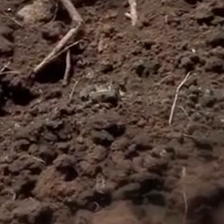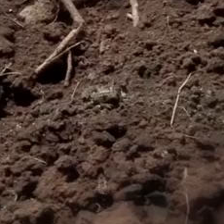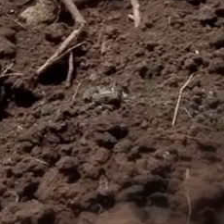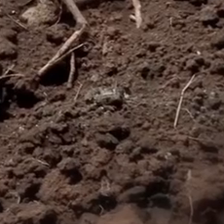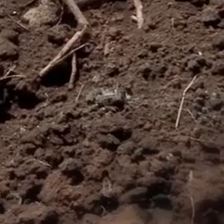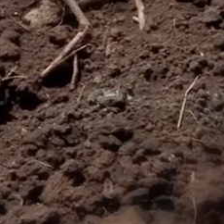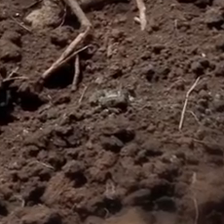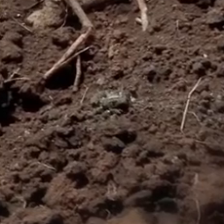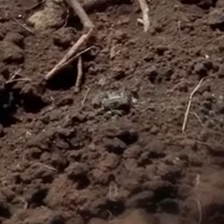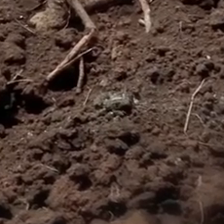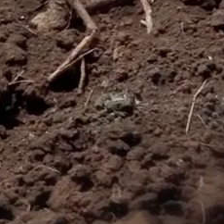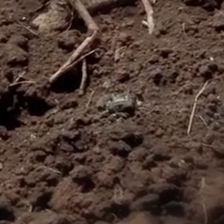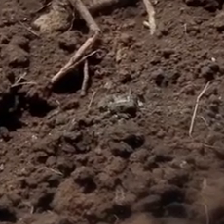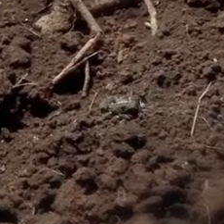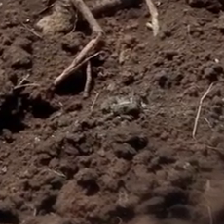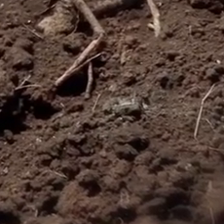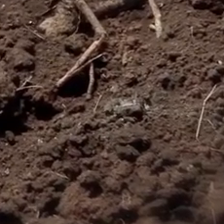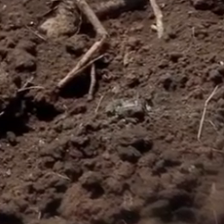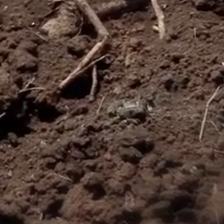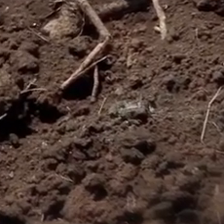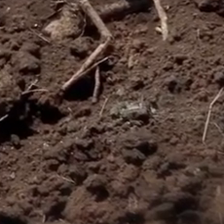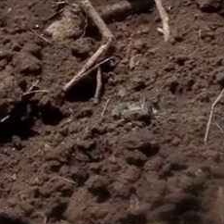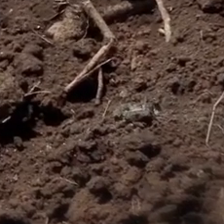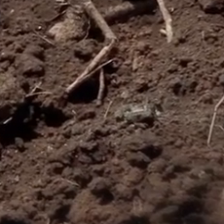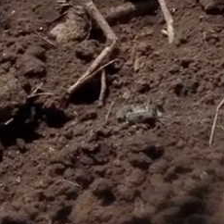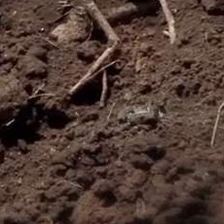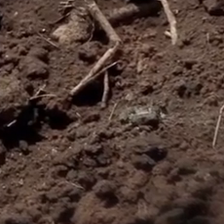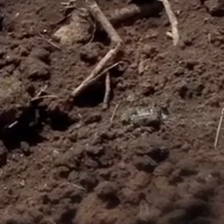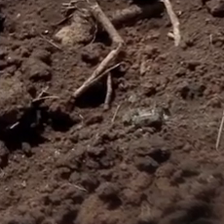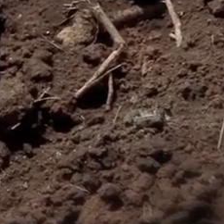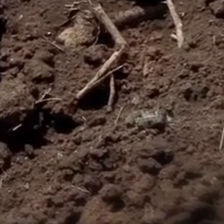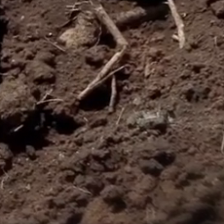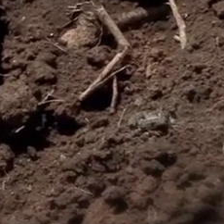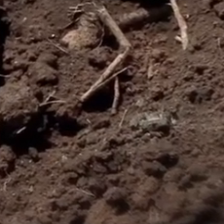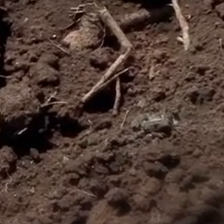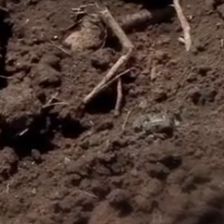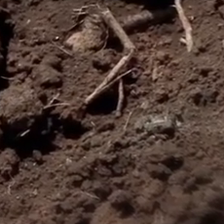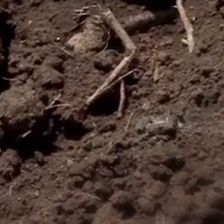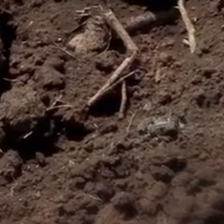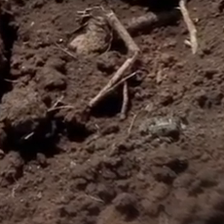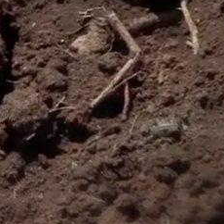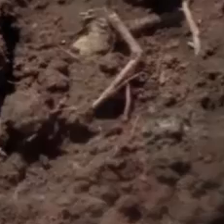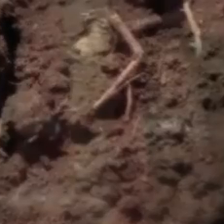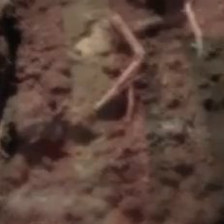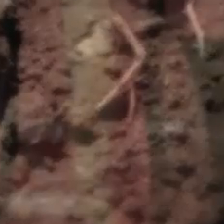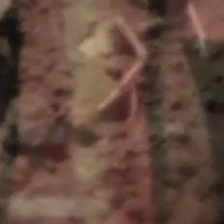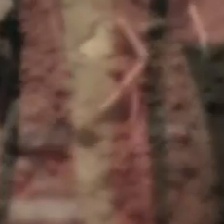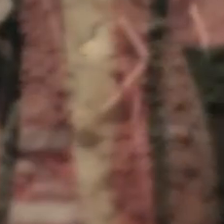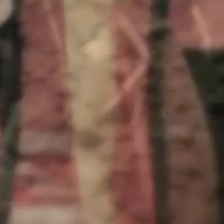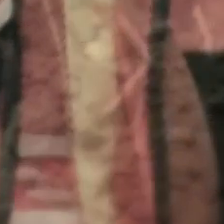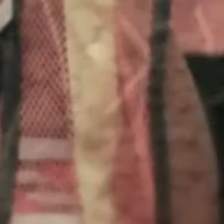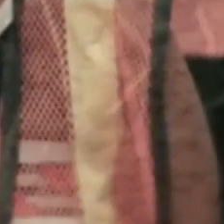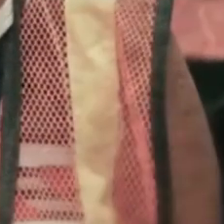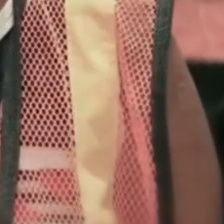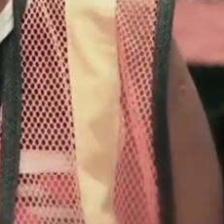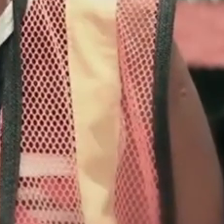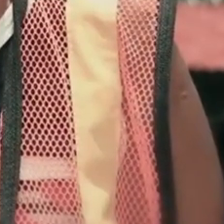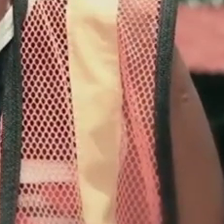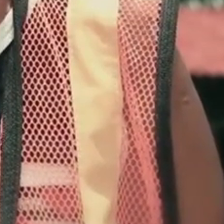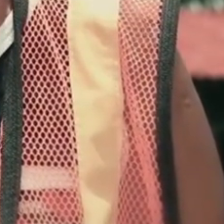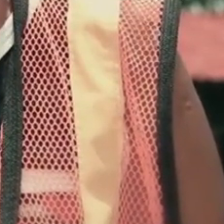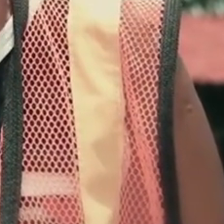si se pusieron las pilas ya trabajar ya venían a trabajar a limpiar los lotes a preparar todo comenzó el terreno para